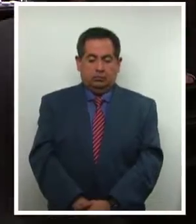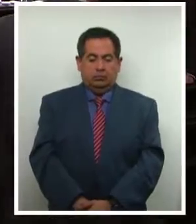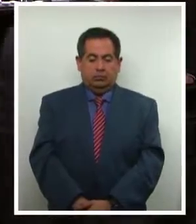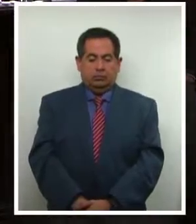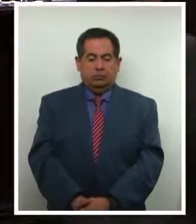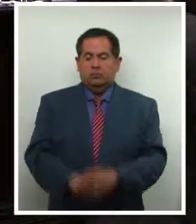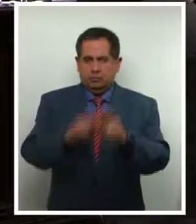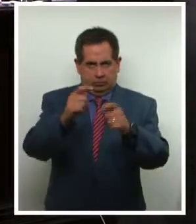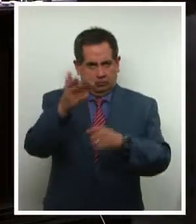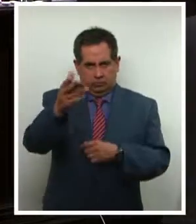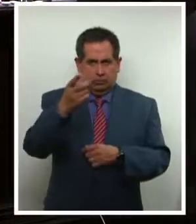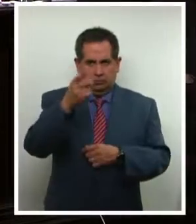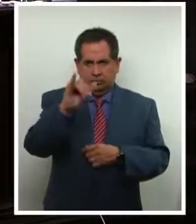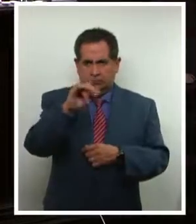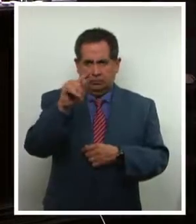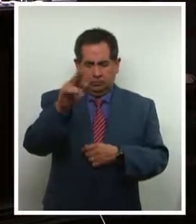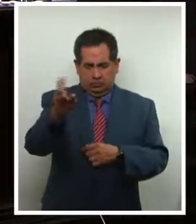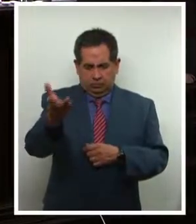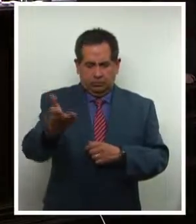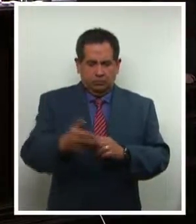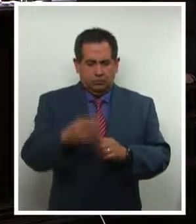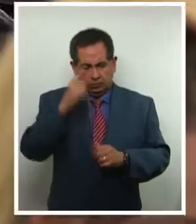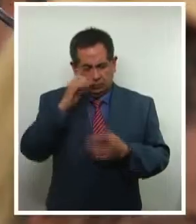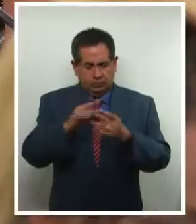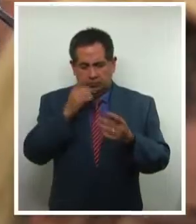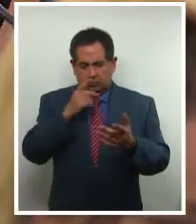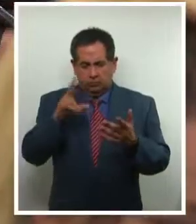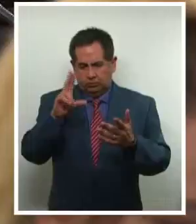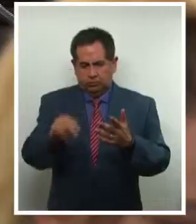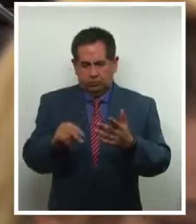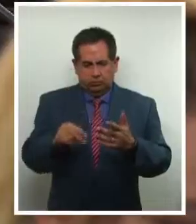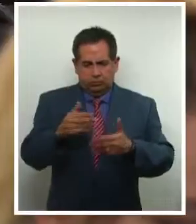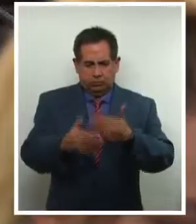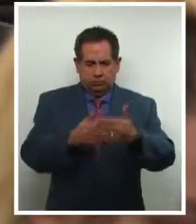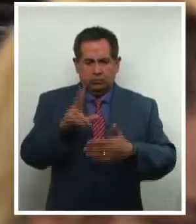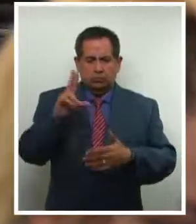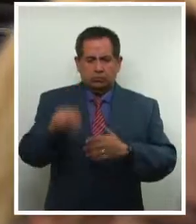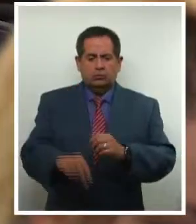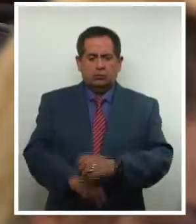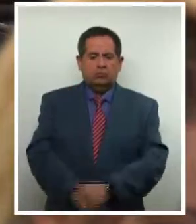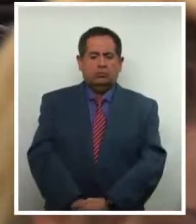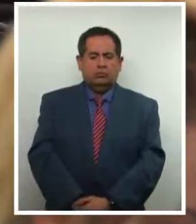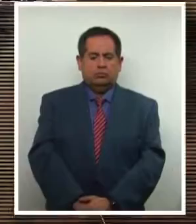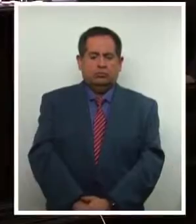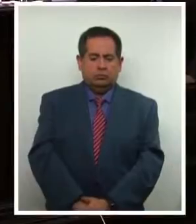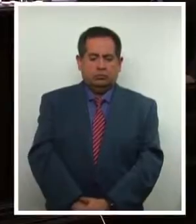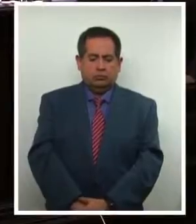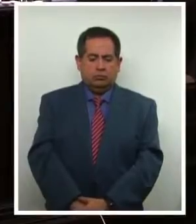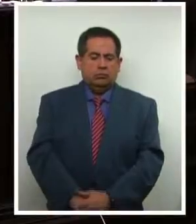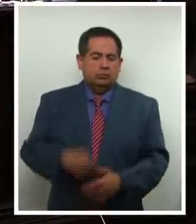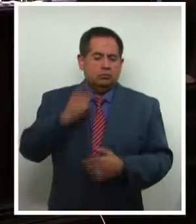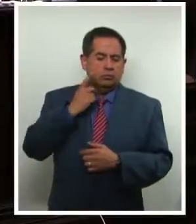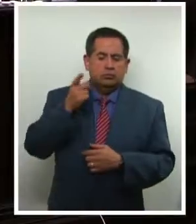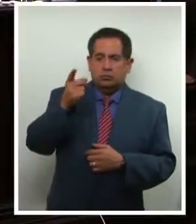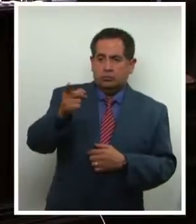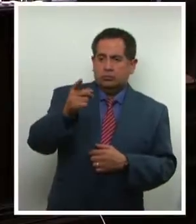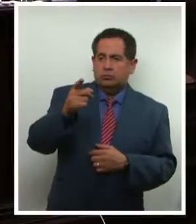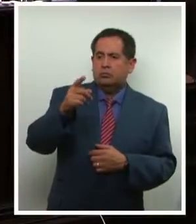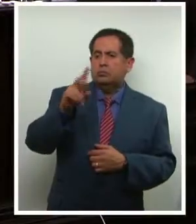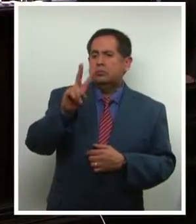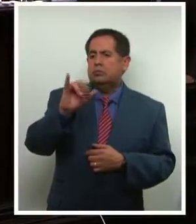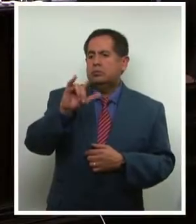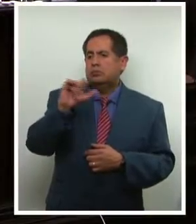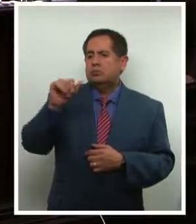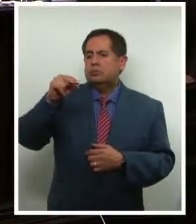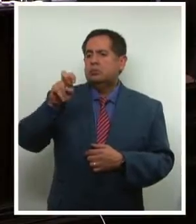Sí, pidió la palabra. Yo pedí también la palabra para hablar en contra, no es de procedimiento. Muy bien. El diputado Gómez